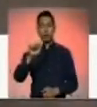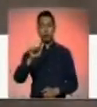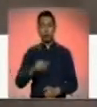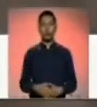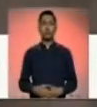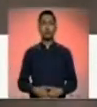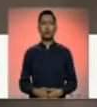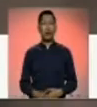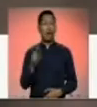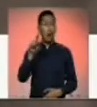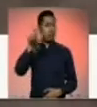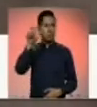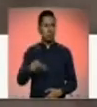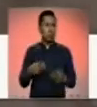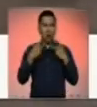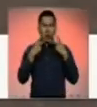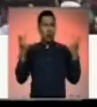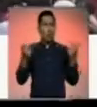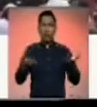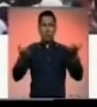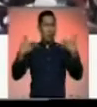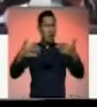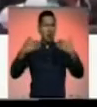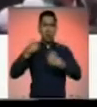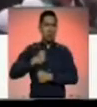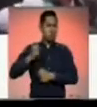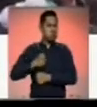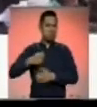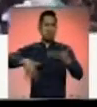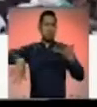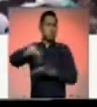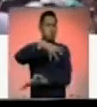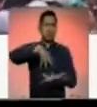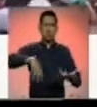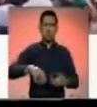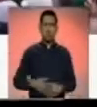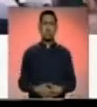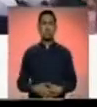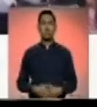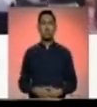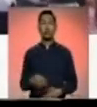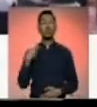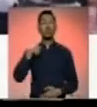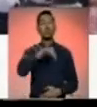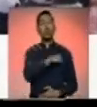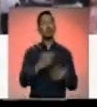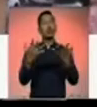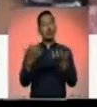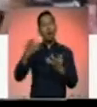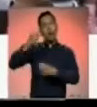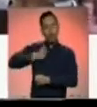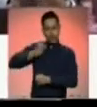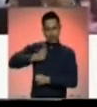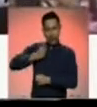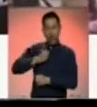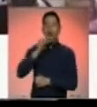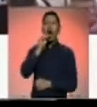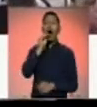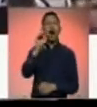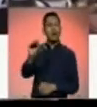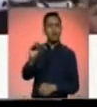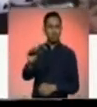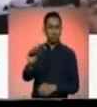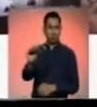Públicamente incita a la sublevación militar. Les damos un mensaje a las Fuerzas Armadas.